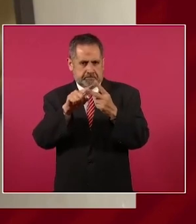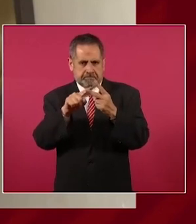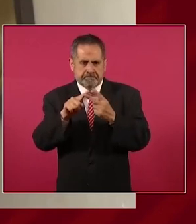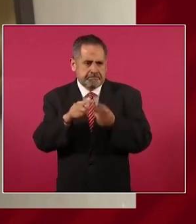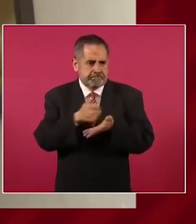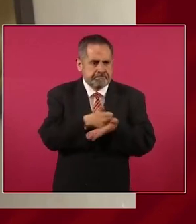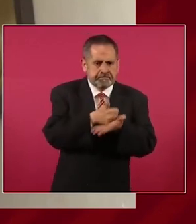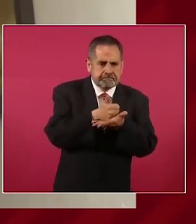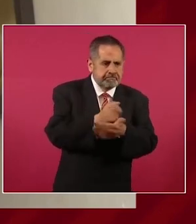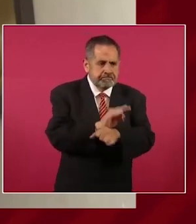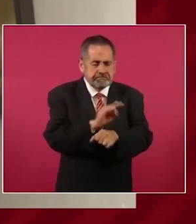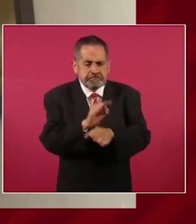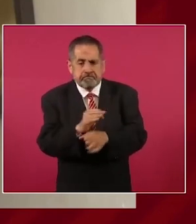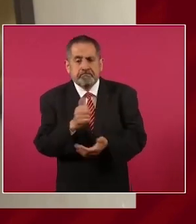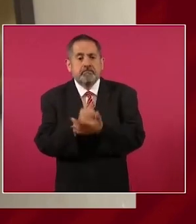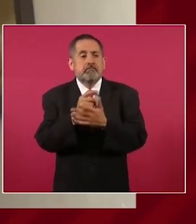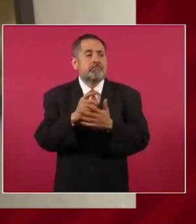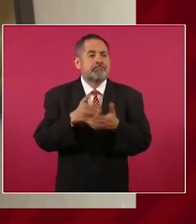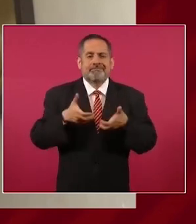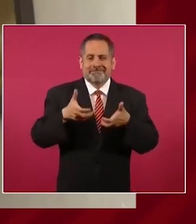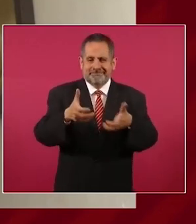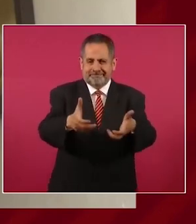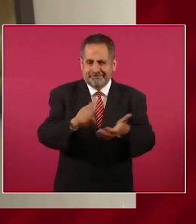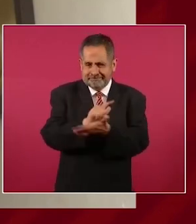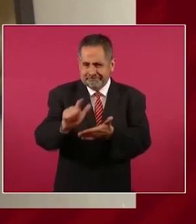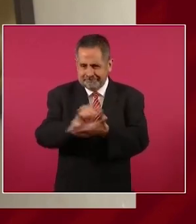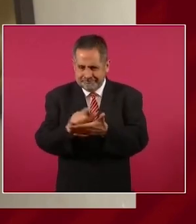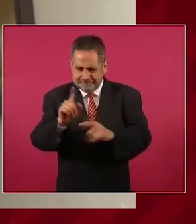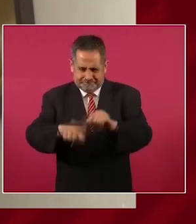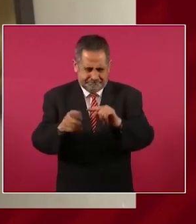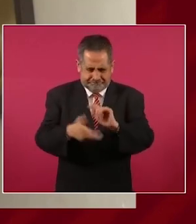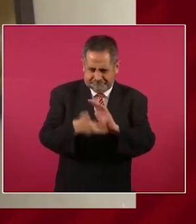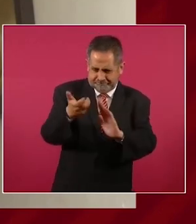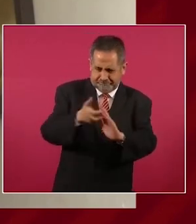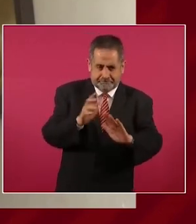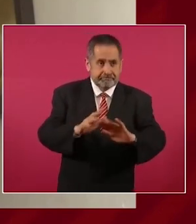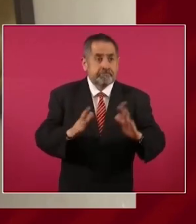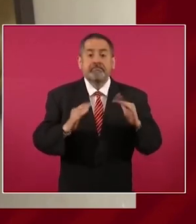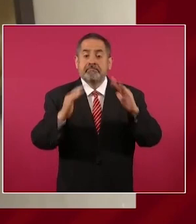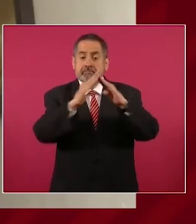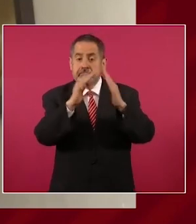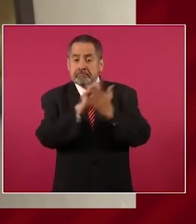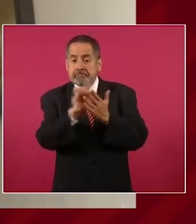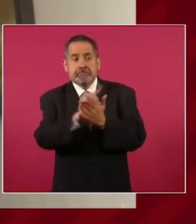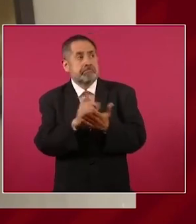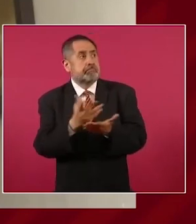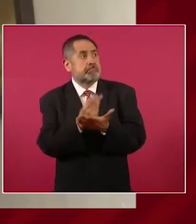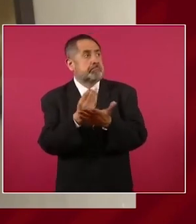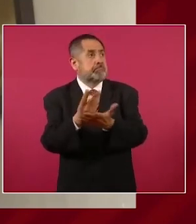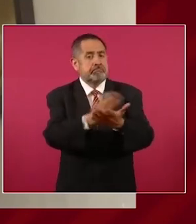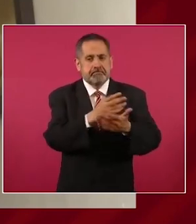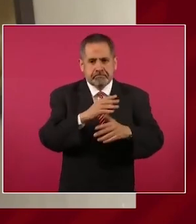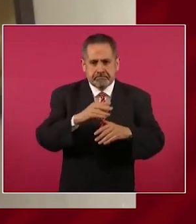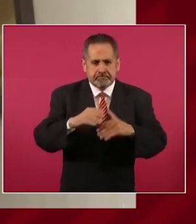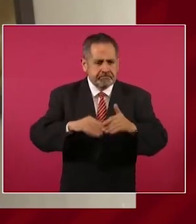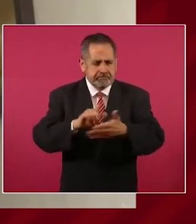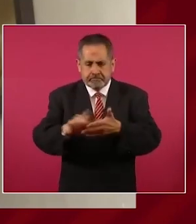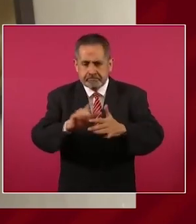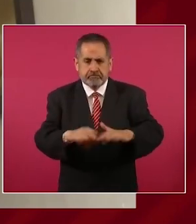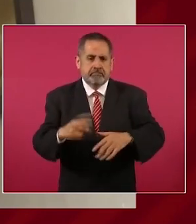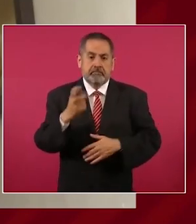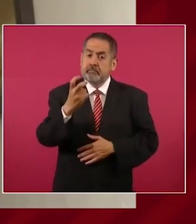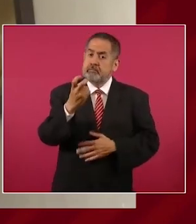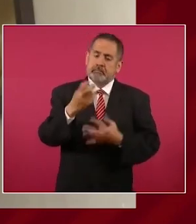a la población a limpiar sus calles y limpiar sus casas. Hay que recordar que esta es una de las acciones